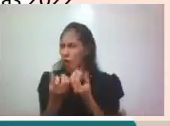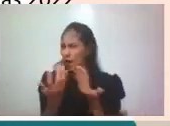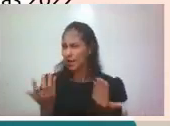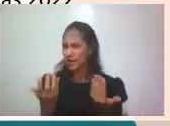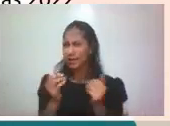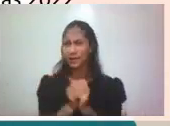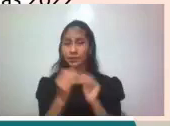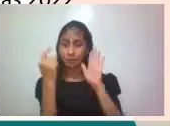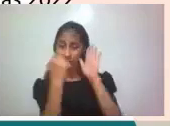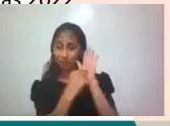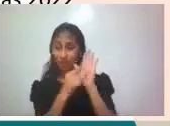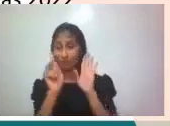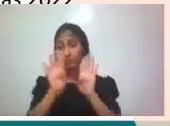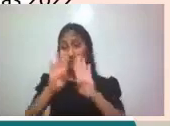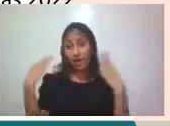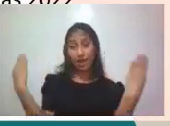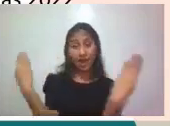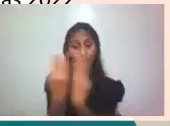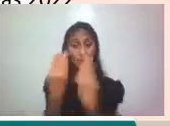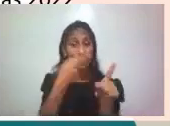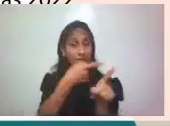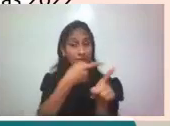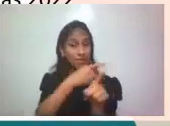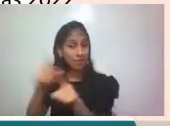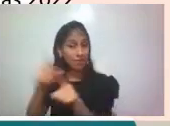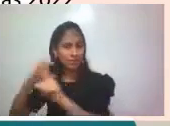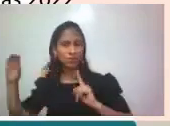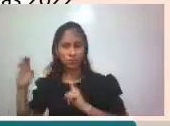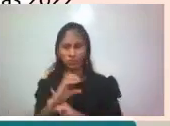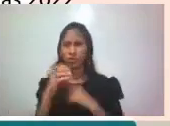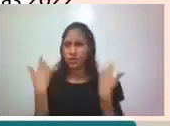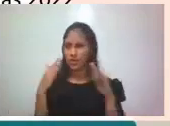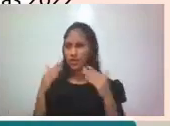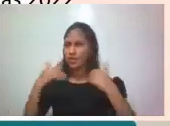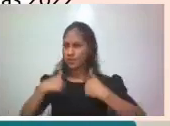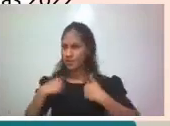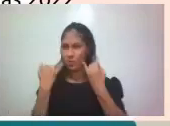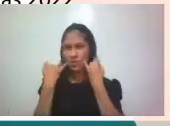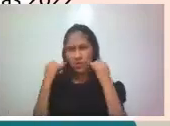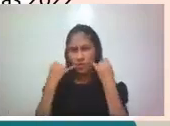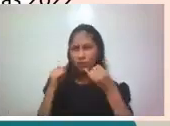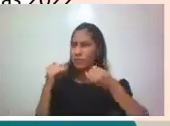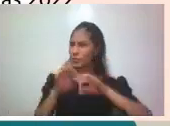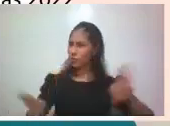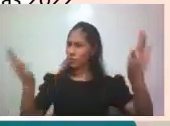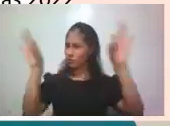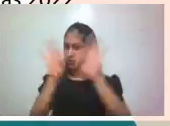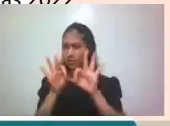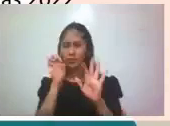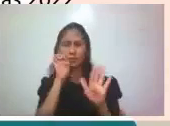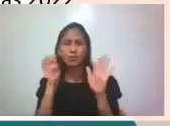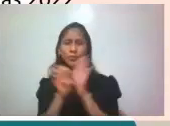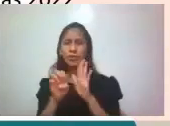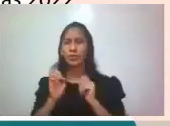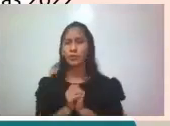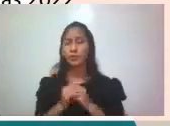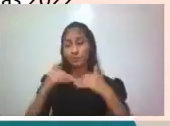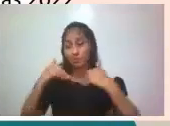un aula intercultural tenemos algunas fuentes de información base. Por ejemplo, tenemos